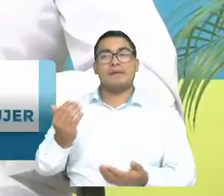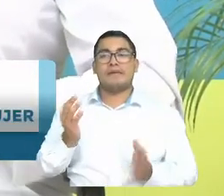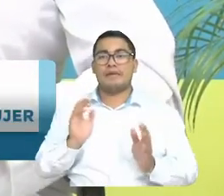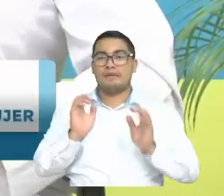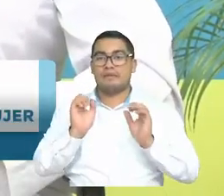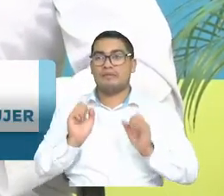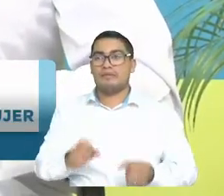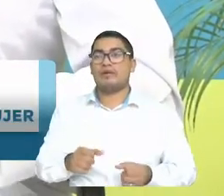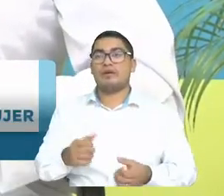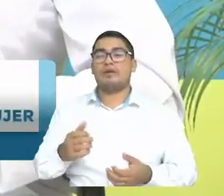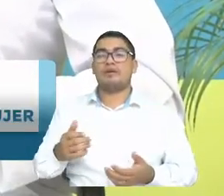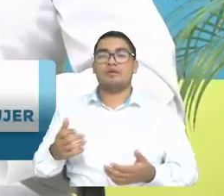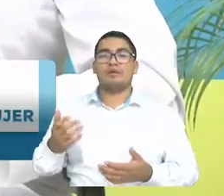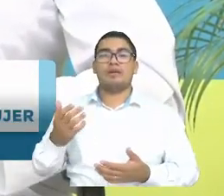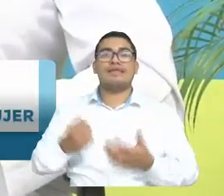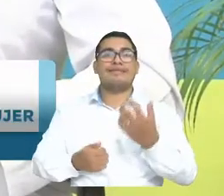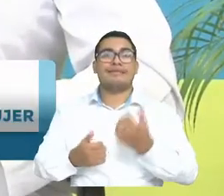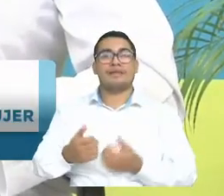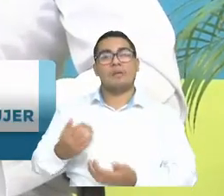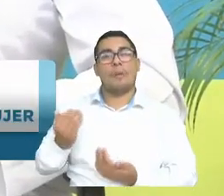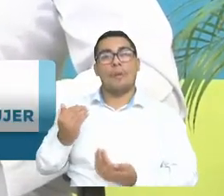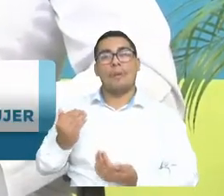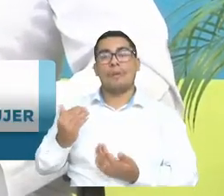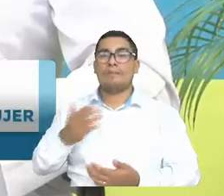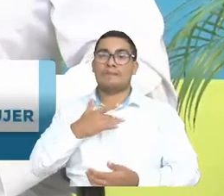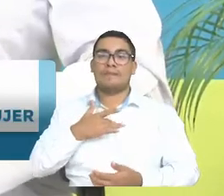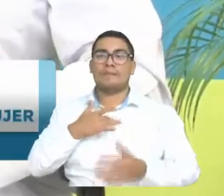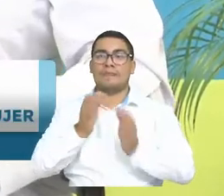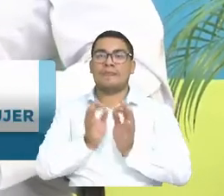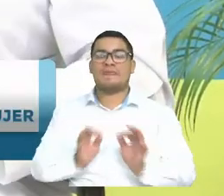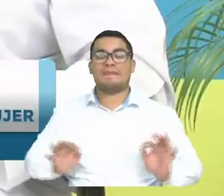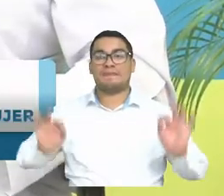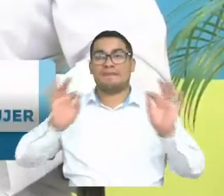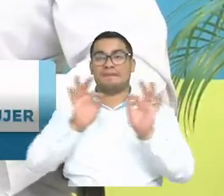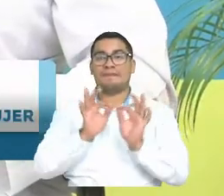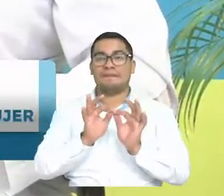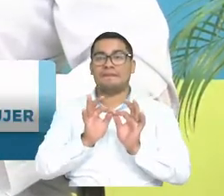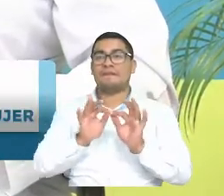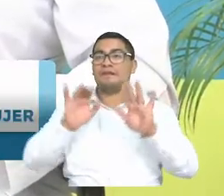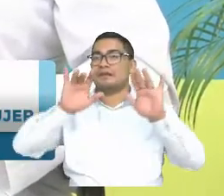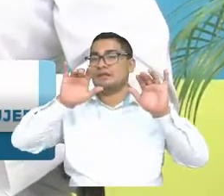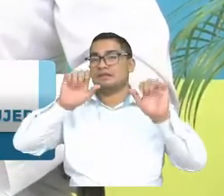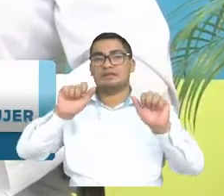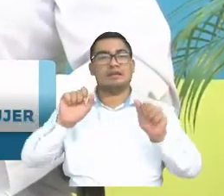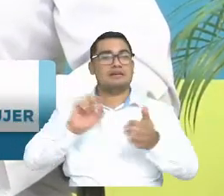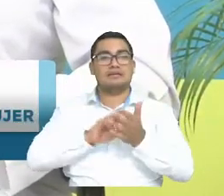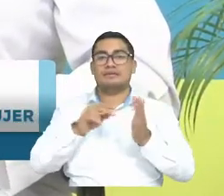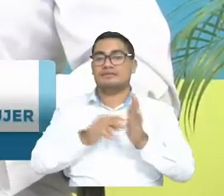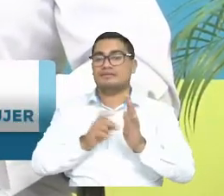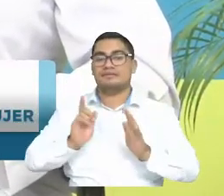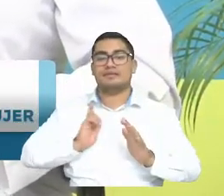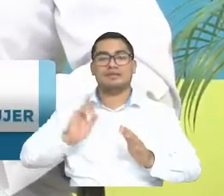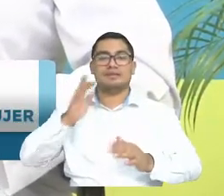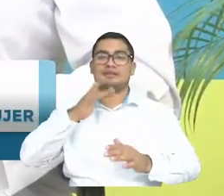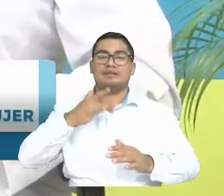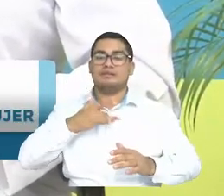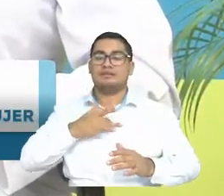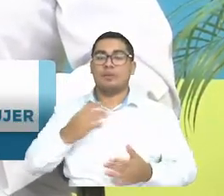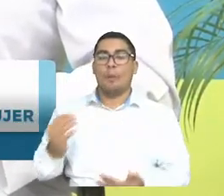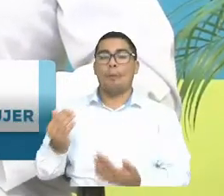para digerir agua, digerir comida. Y la lactancia materna, ya tiene todos los nutrientes necesarios